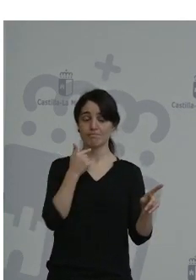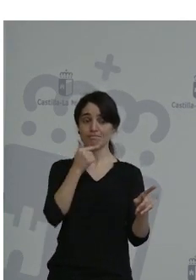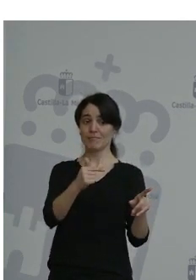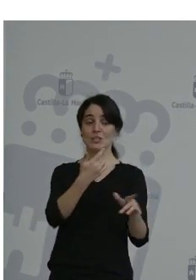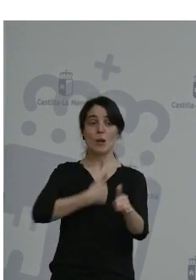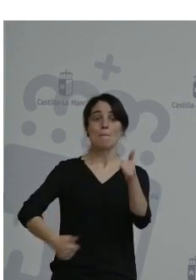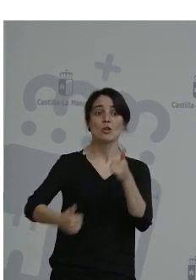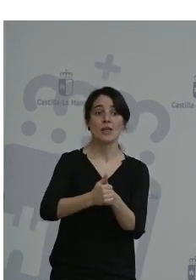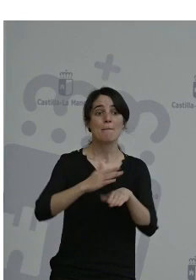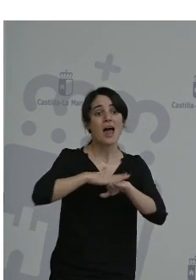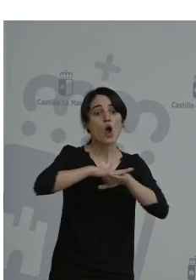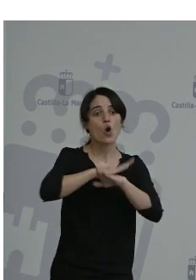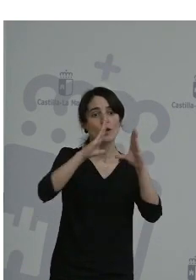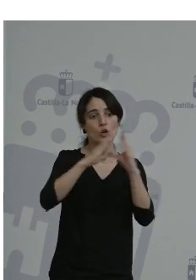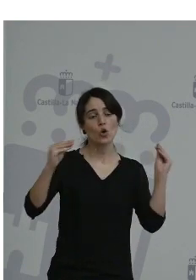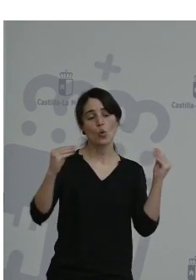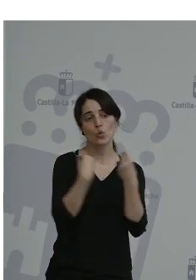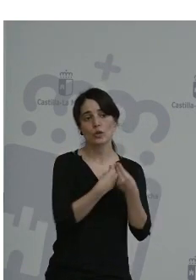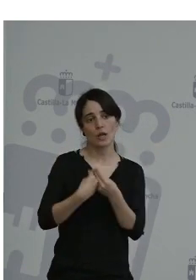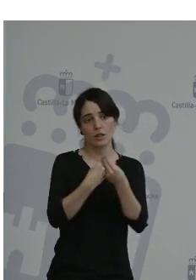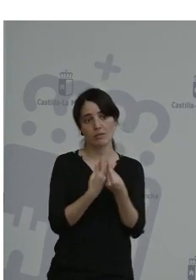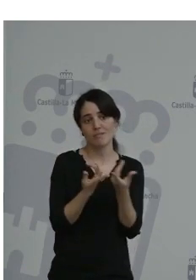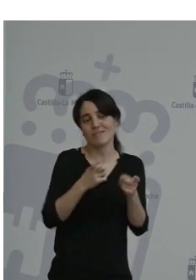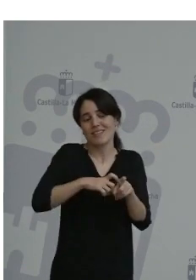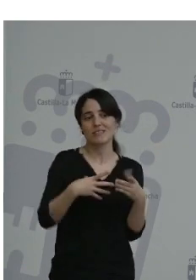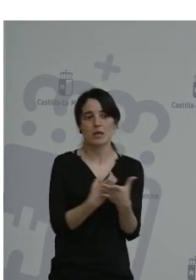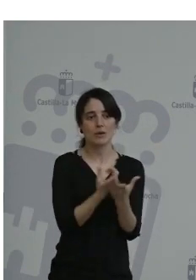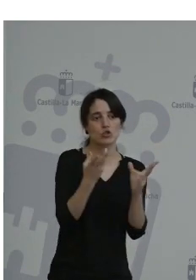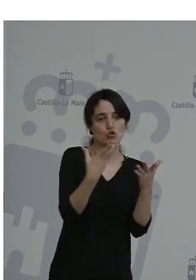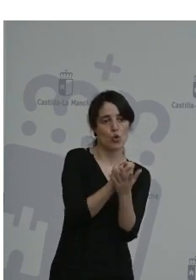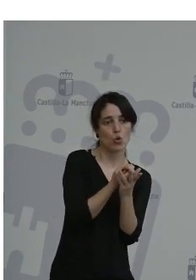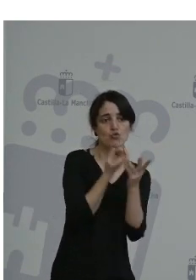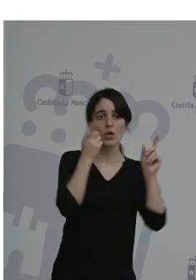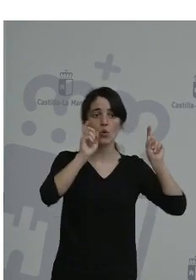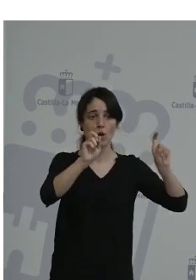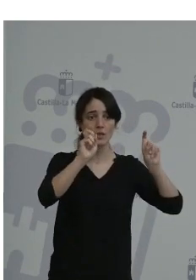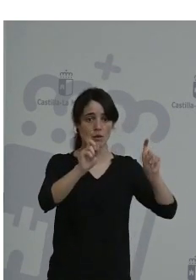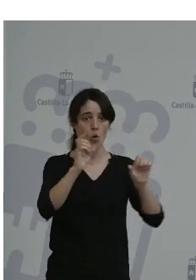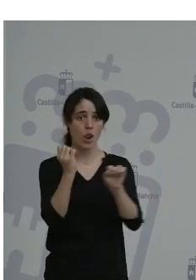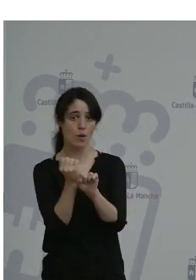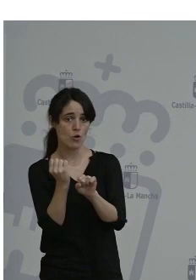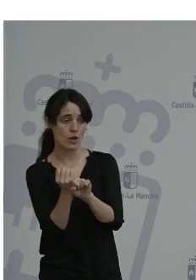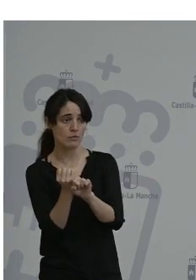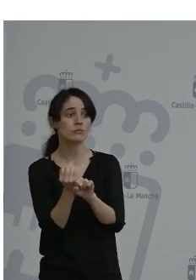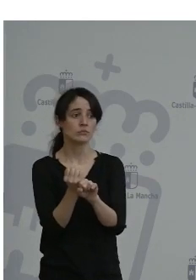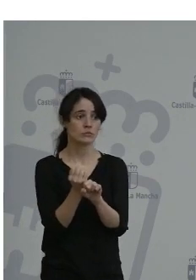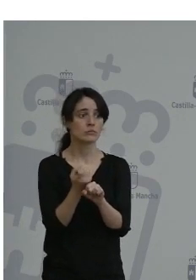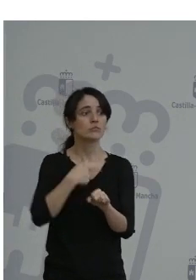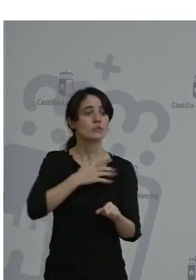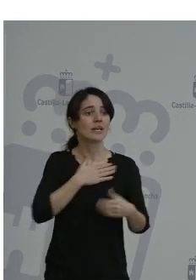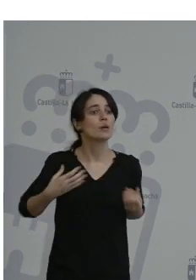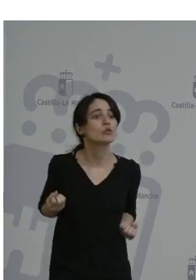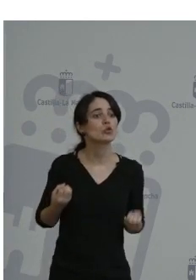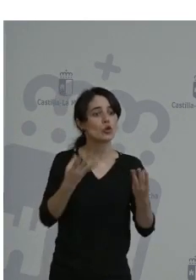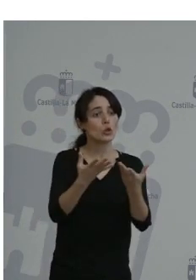de la Junta de Andalucía en todos sus aspectos en el educativo en el laboral para trasladaros lo importante que